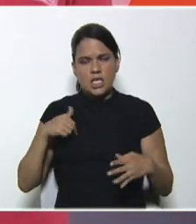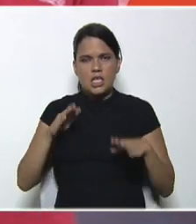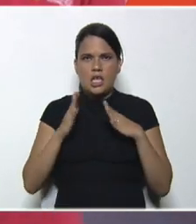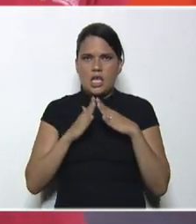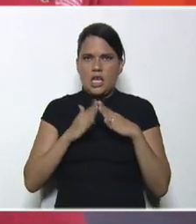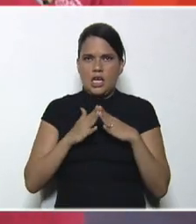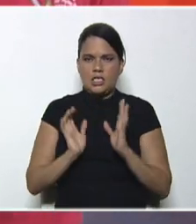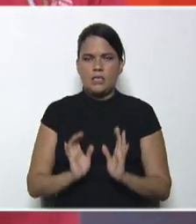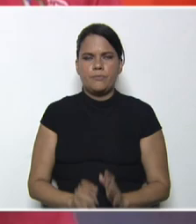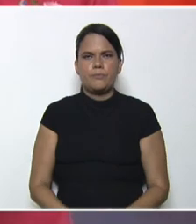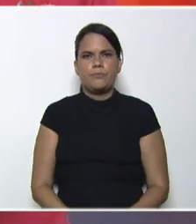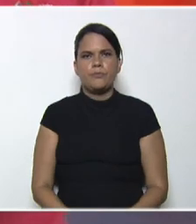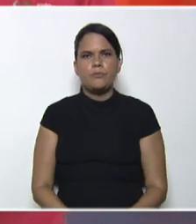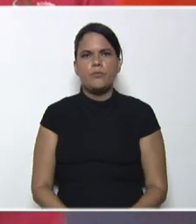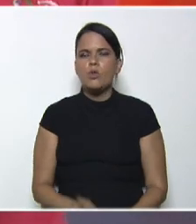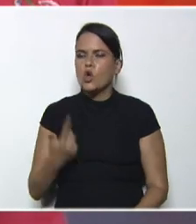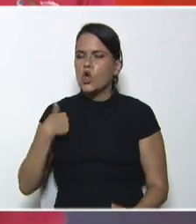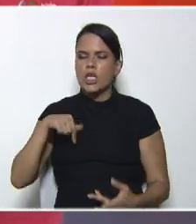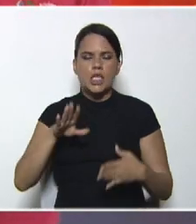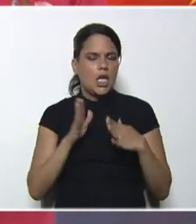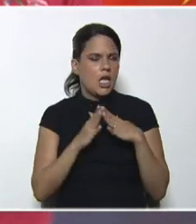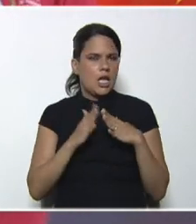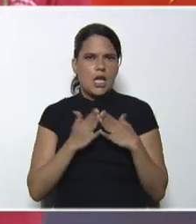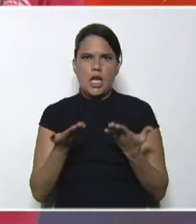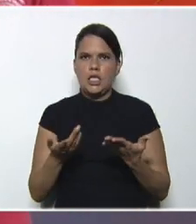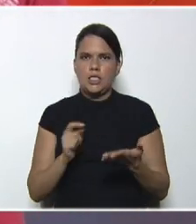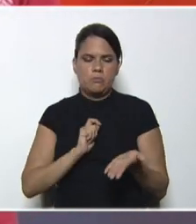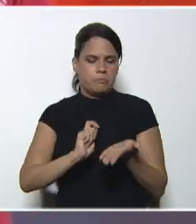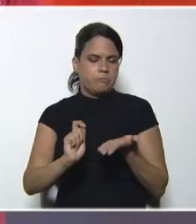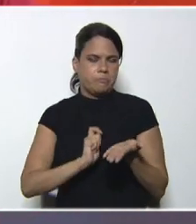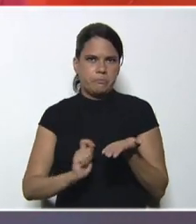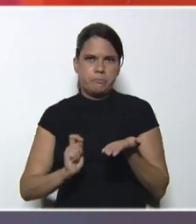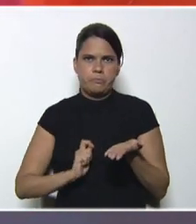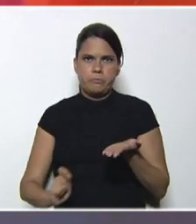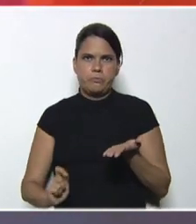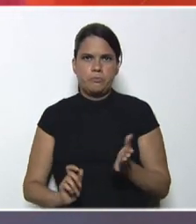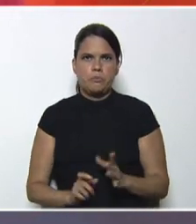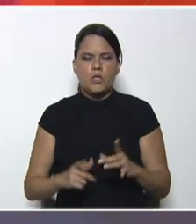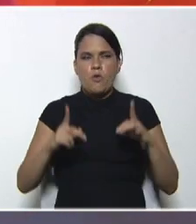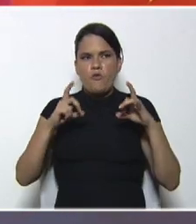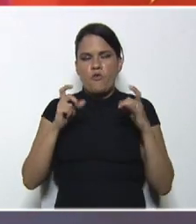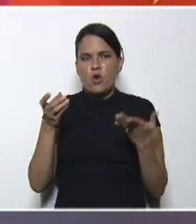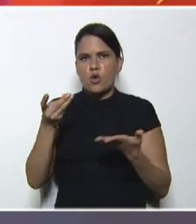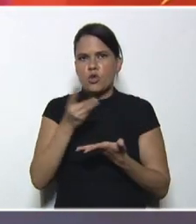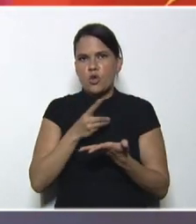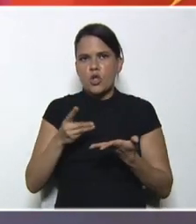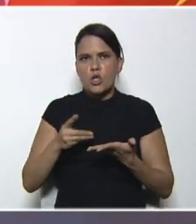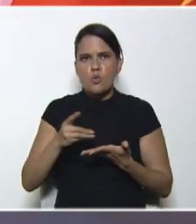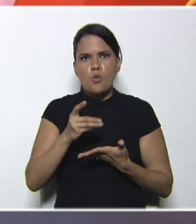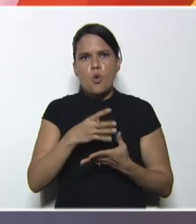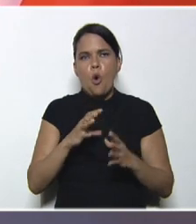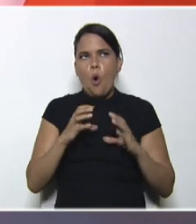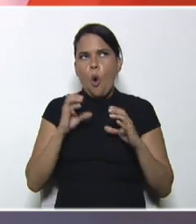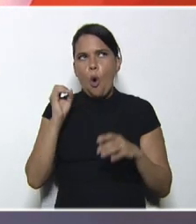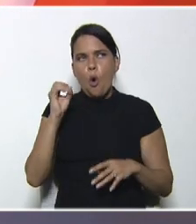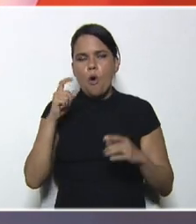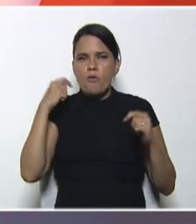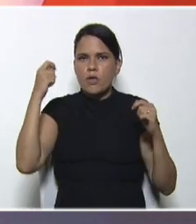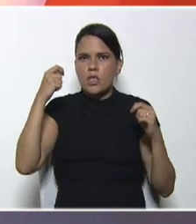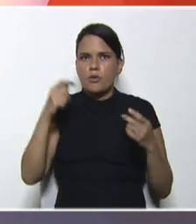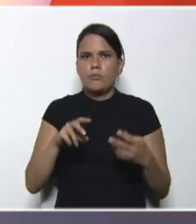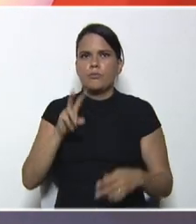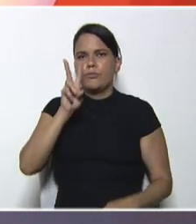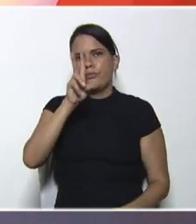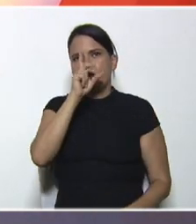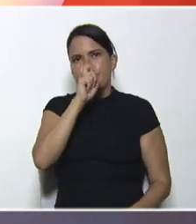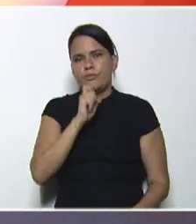realizas esa comparación en cuanto a las densidades. Lo registras ya sea con fotos, dibujos o video. Segundo